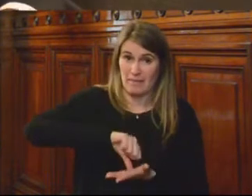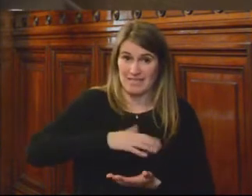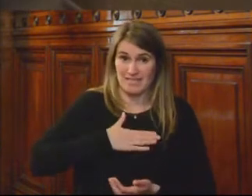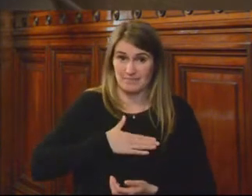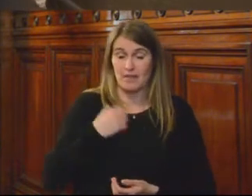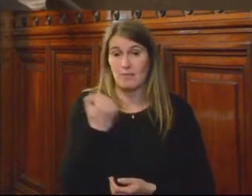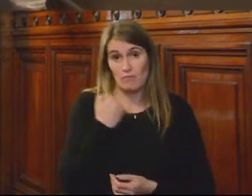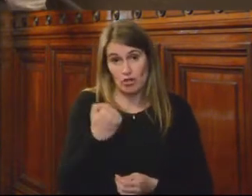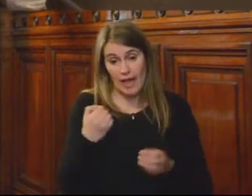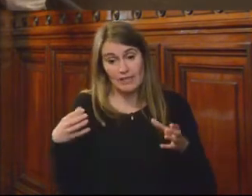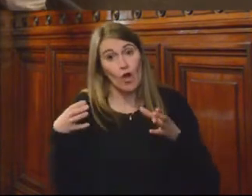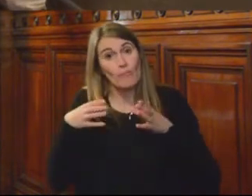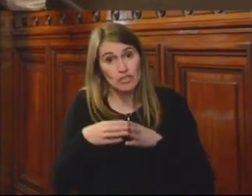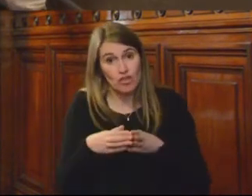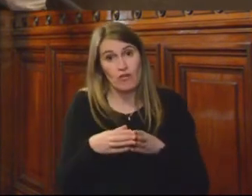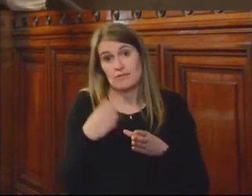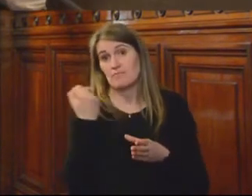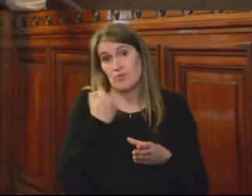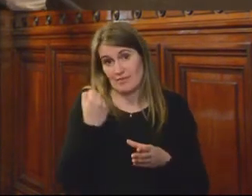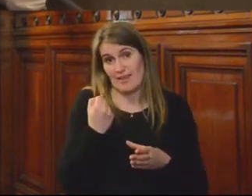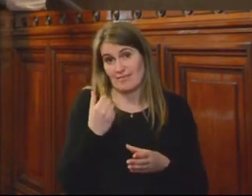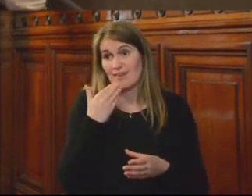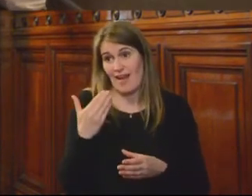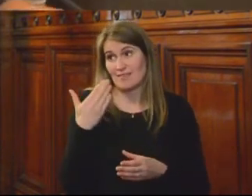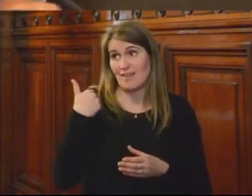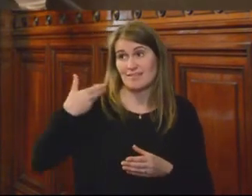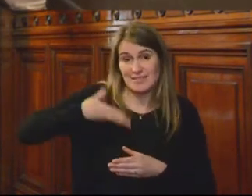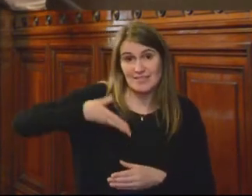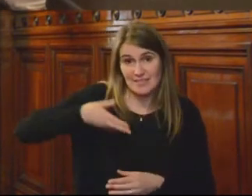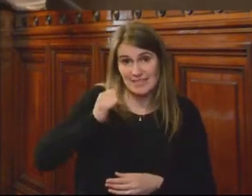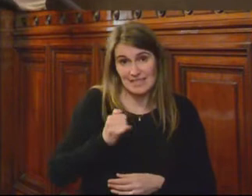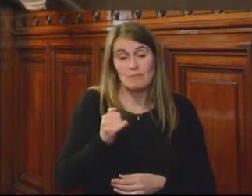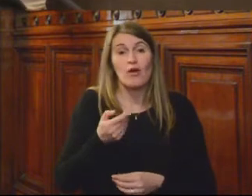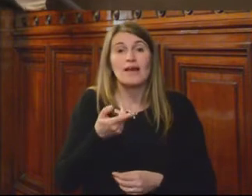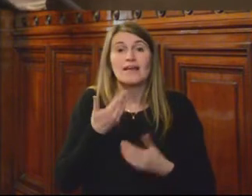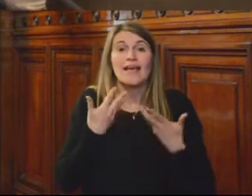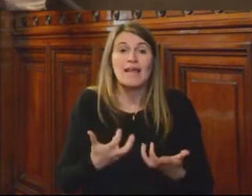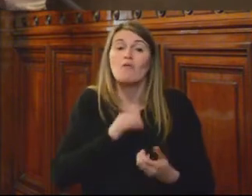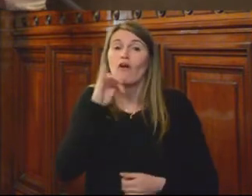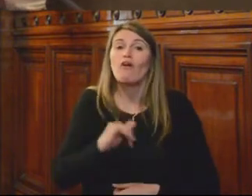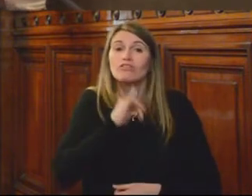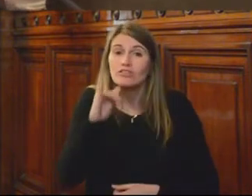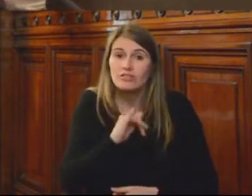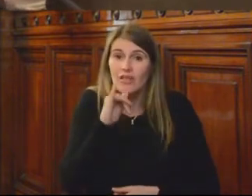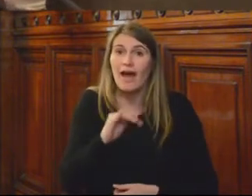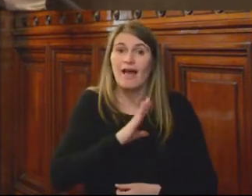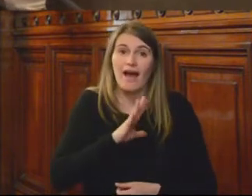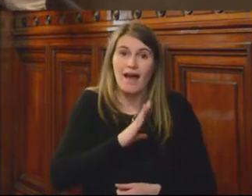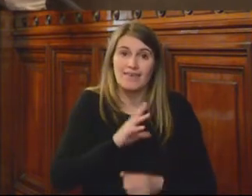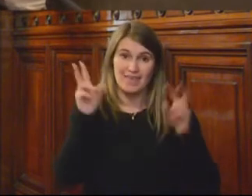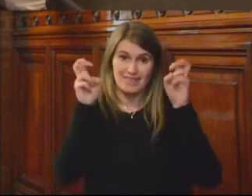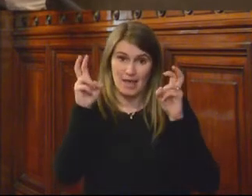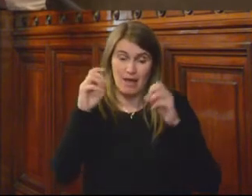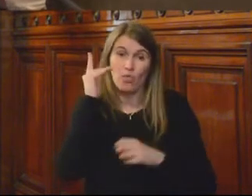comisión, pues permite no solo compartir lo que se está haciendo en nuestro país en torno a ese tema, sino